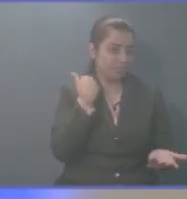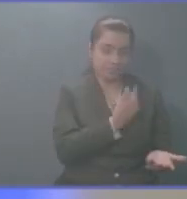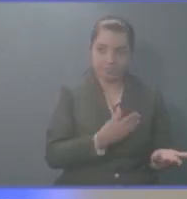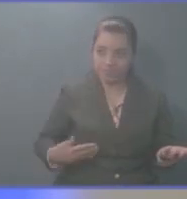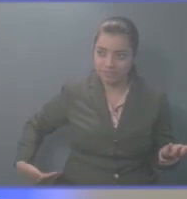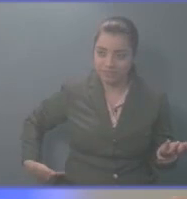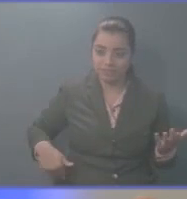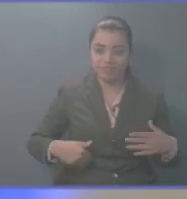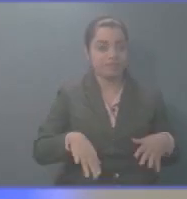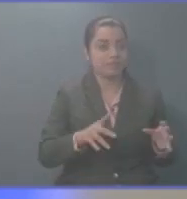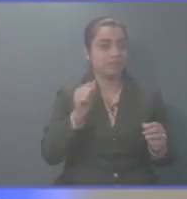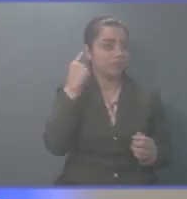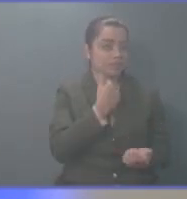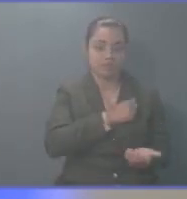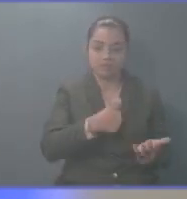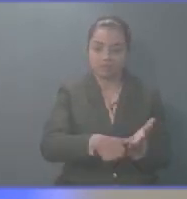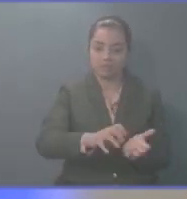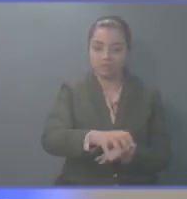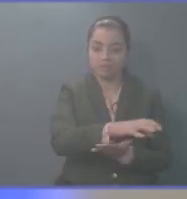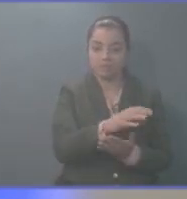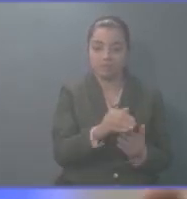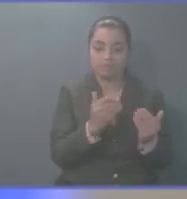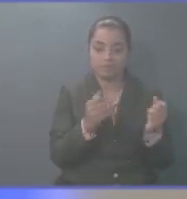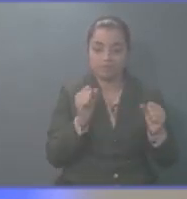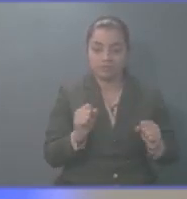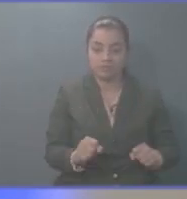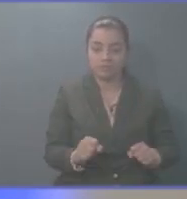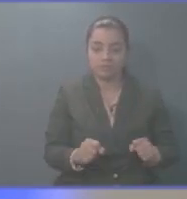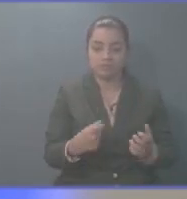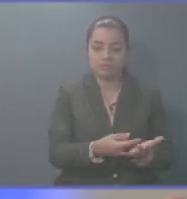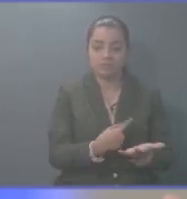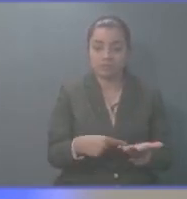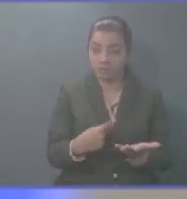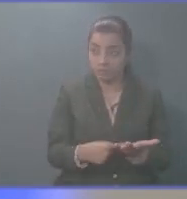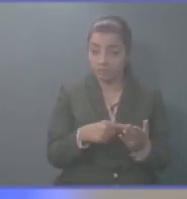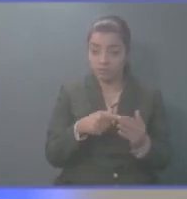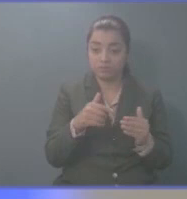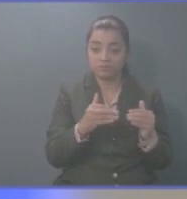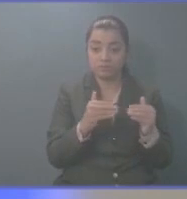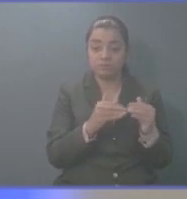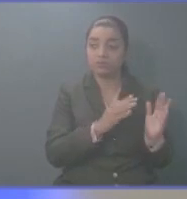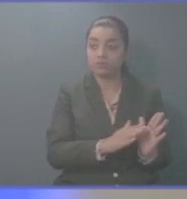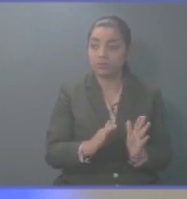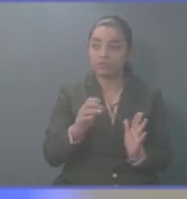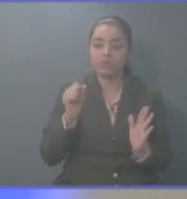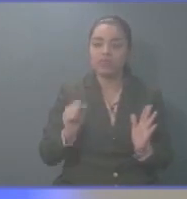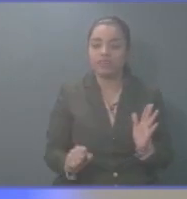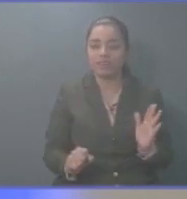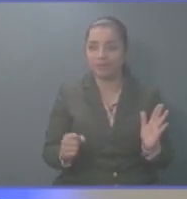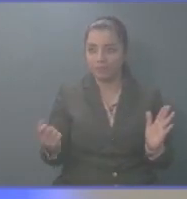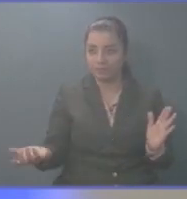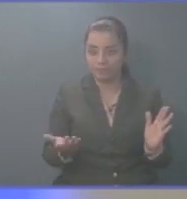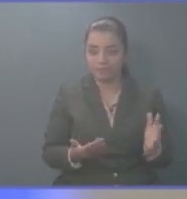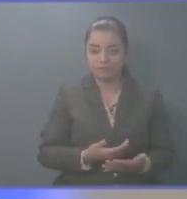un diputado, un alcalde es electo por la población con una esperanza de que va a llegar a cambiarle los problemas, no con una esperanza,